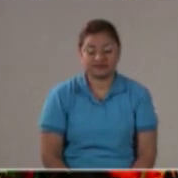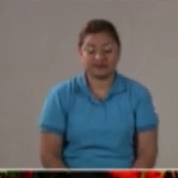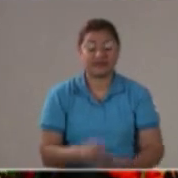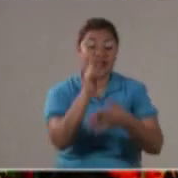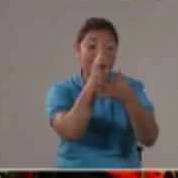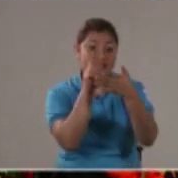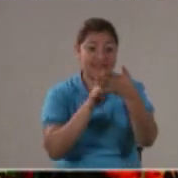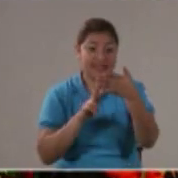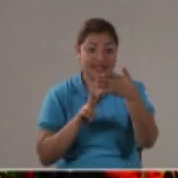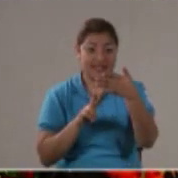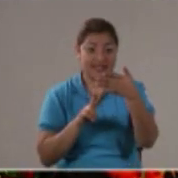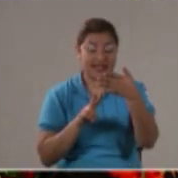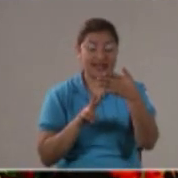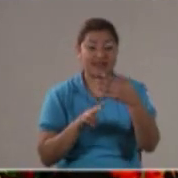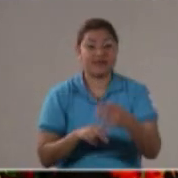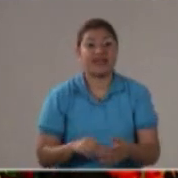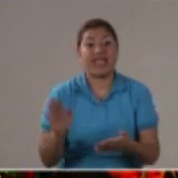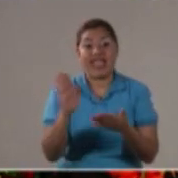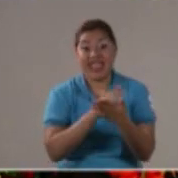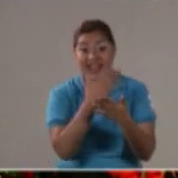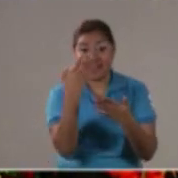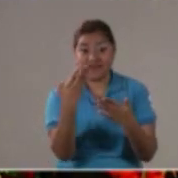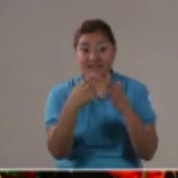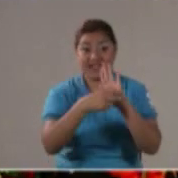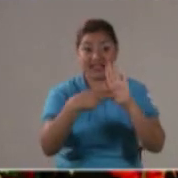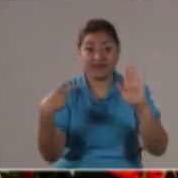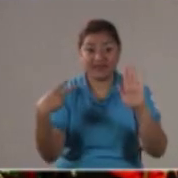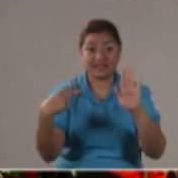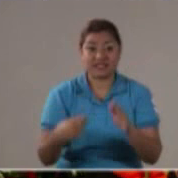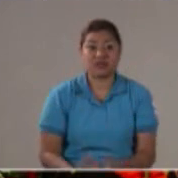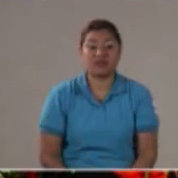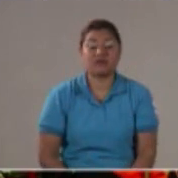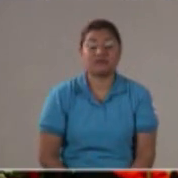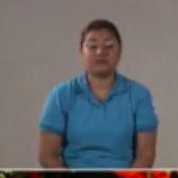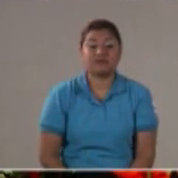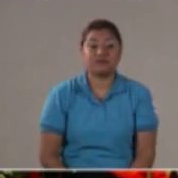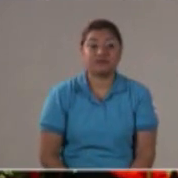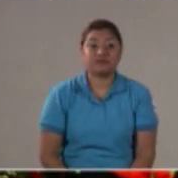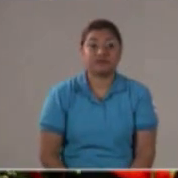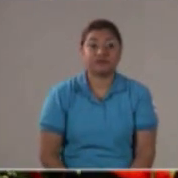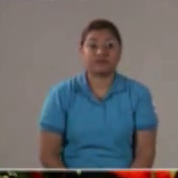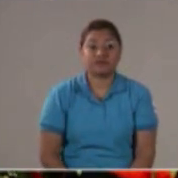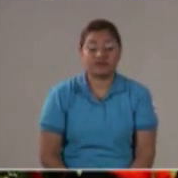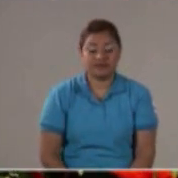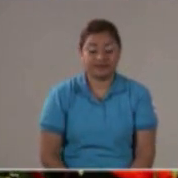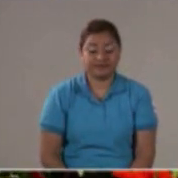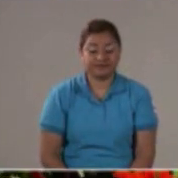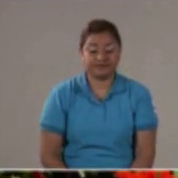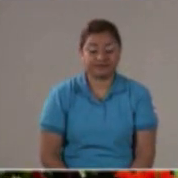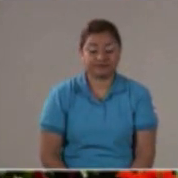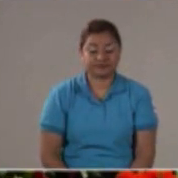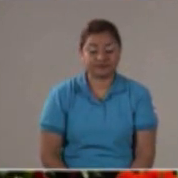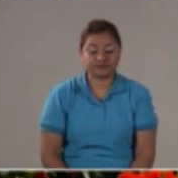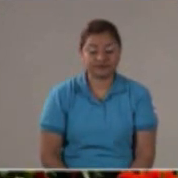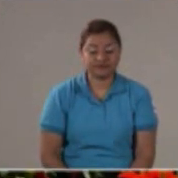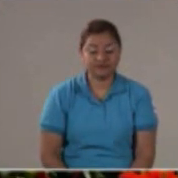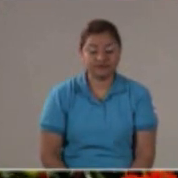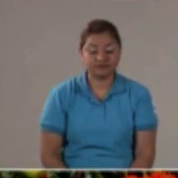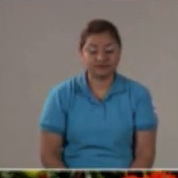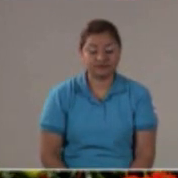leerle este versículo que también lo había leído en el anterior servicio. Vamos a ver Génesis, o no sé si lo había